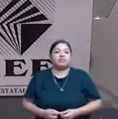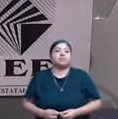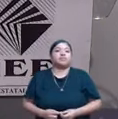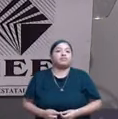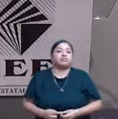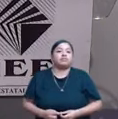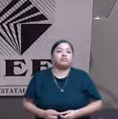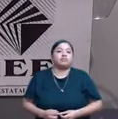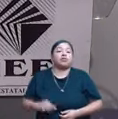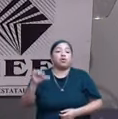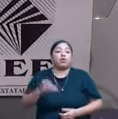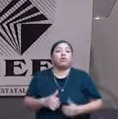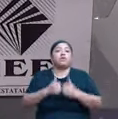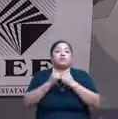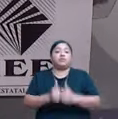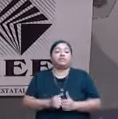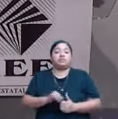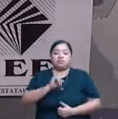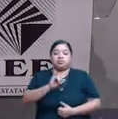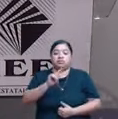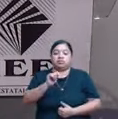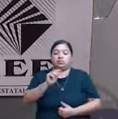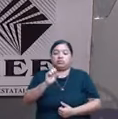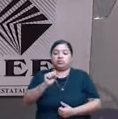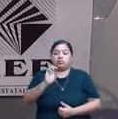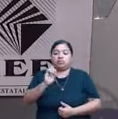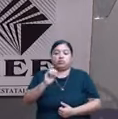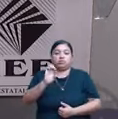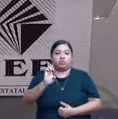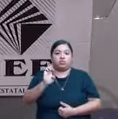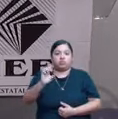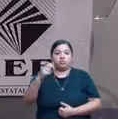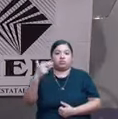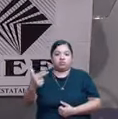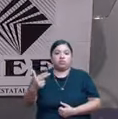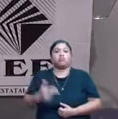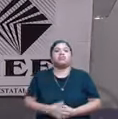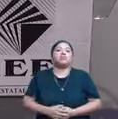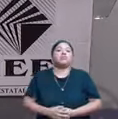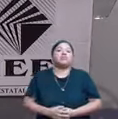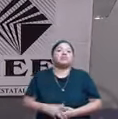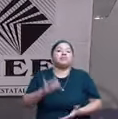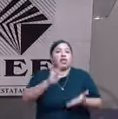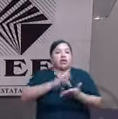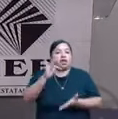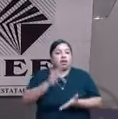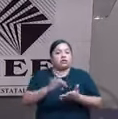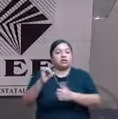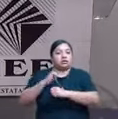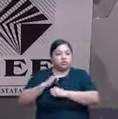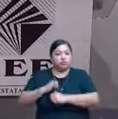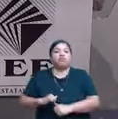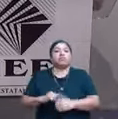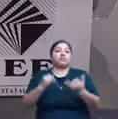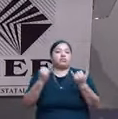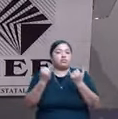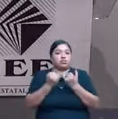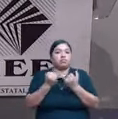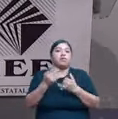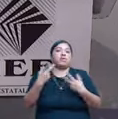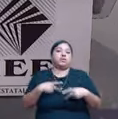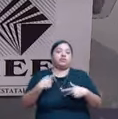Nos encontramos en las instalaciones del Instituto Tecnológico Superior del Occidente del Estado de Hidalgo, agradeciendo a las autoridades y a todo su personal